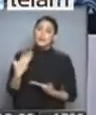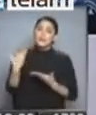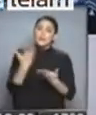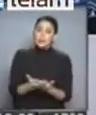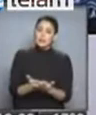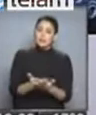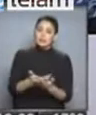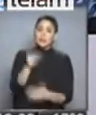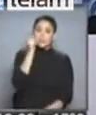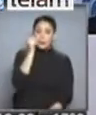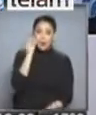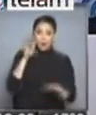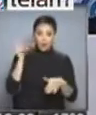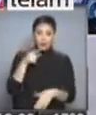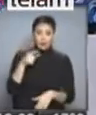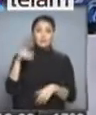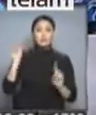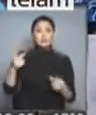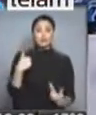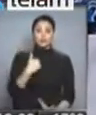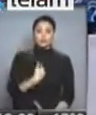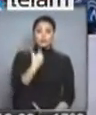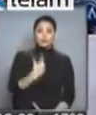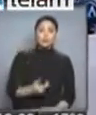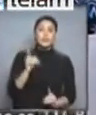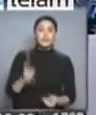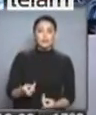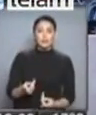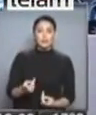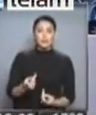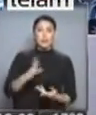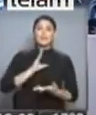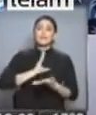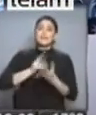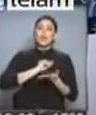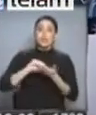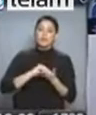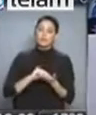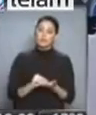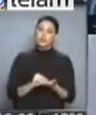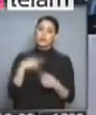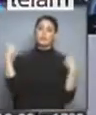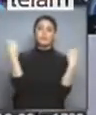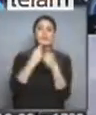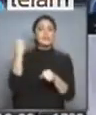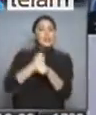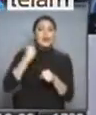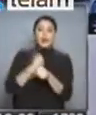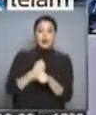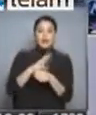como querellante su padre y es por eso que yo, por medio de él, también estamos desde el estudio